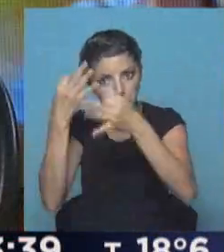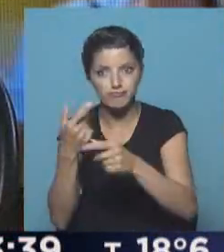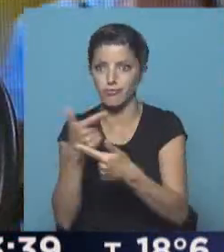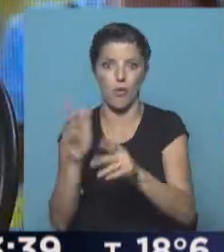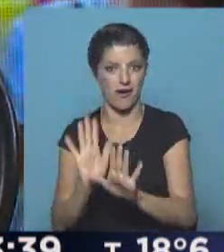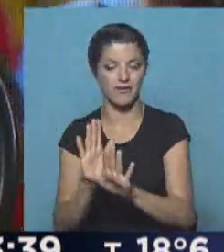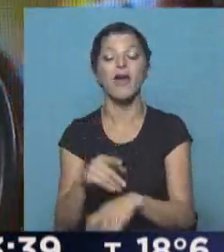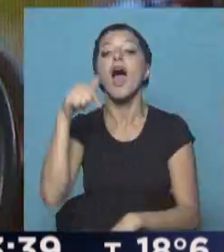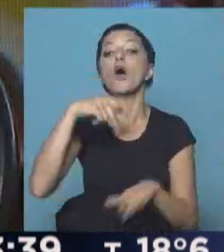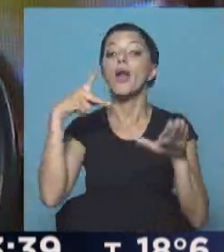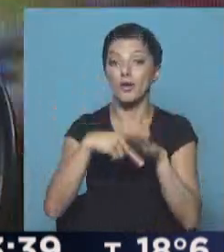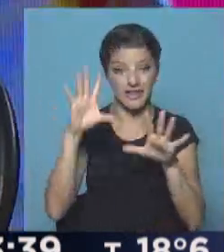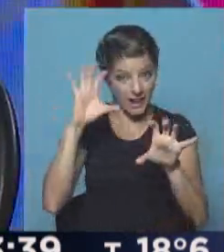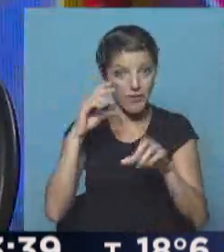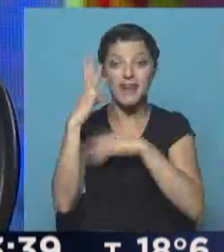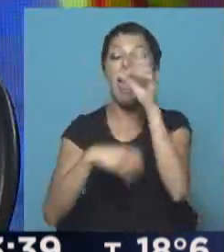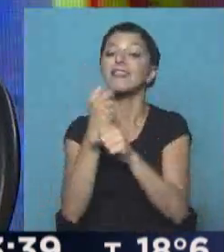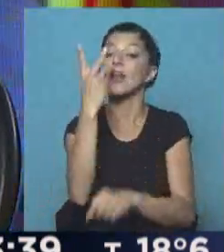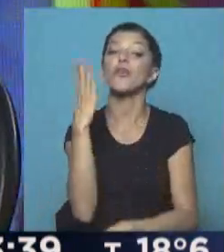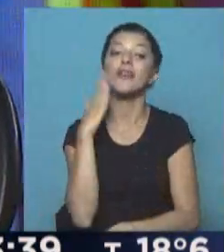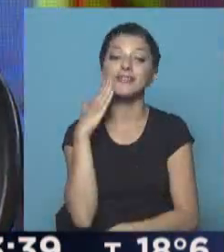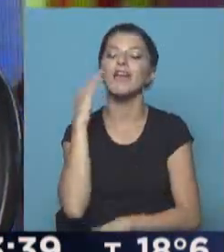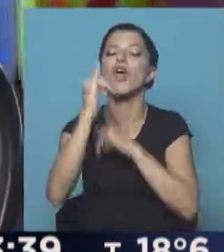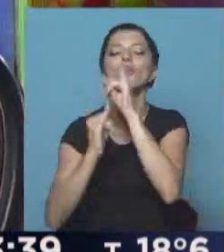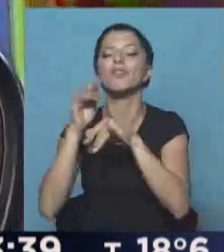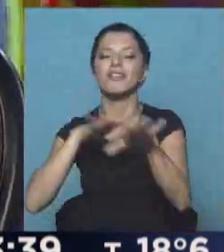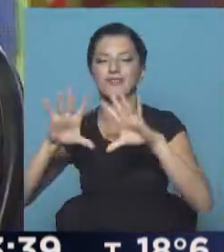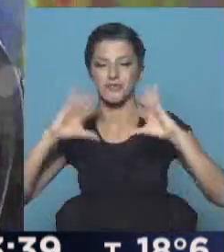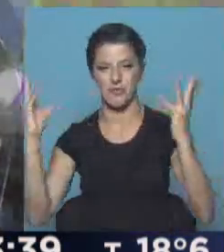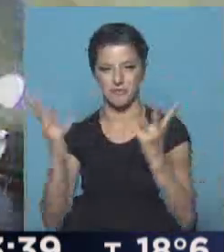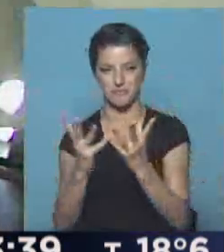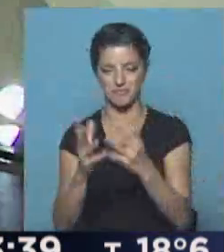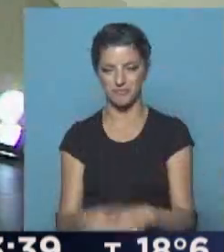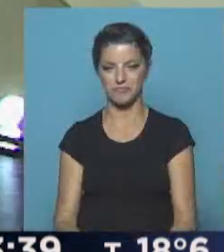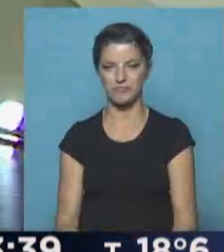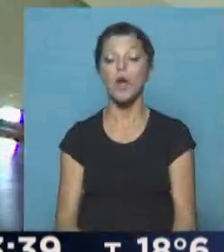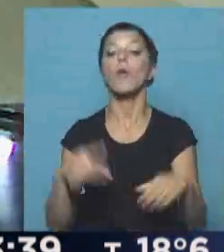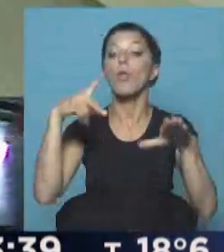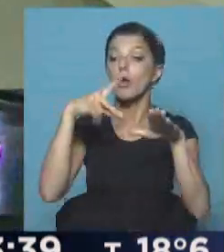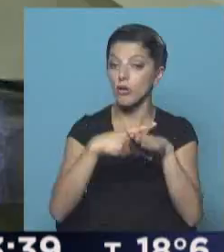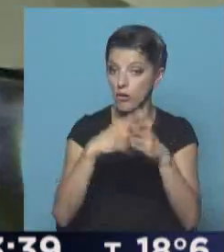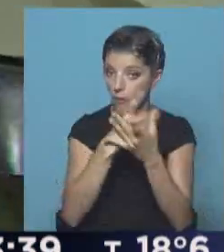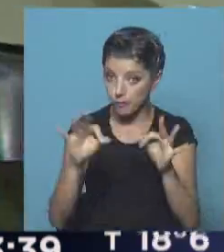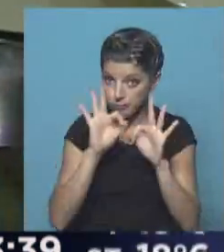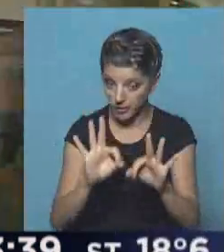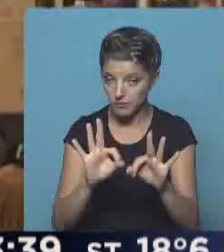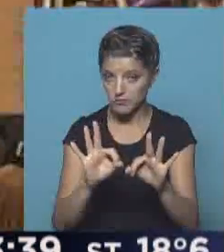a otra pausa. Recuerde que estamos hasta las 2 de la tarde contándole qué cosas pasan en el mundo. Cuando volvamos,